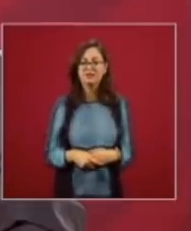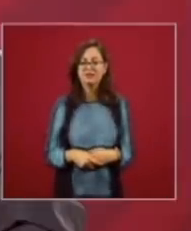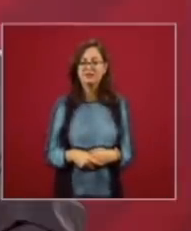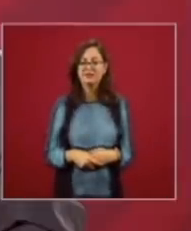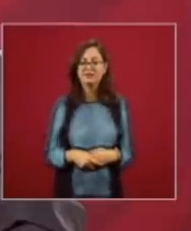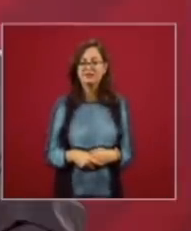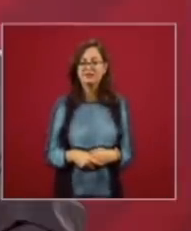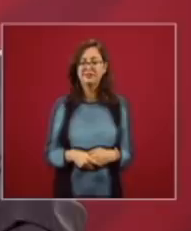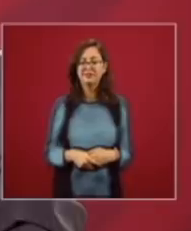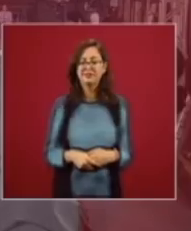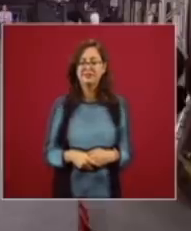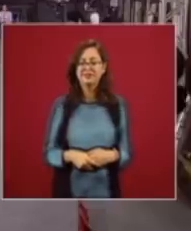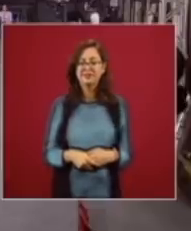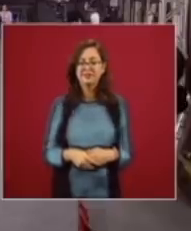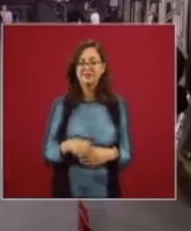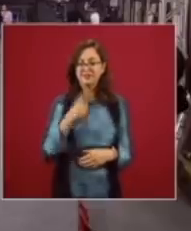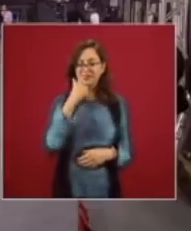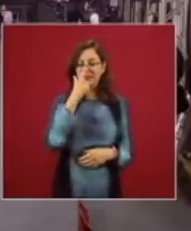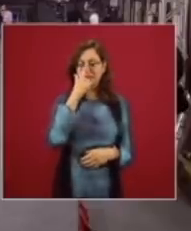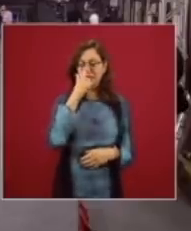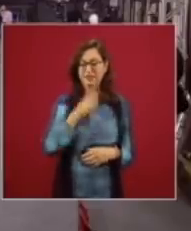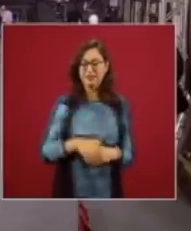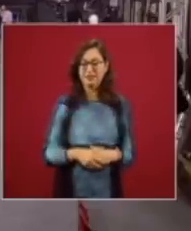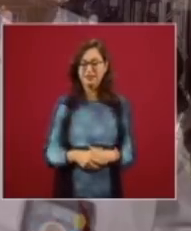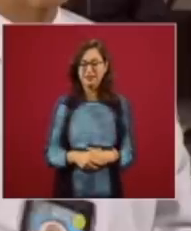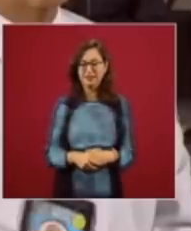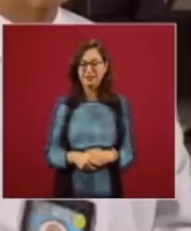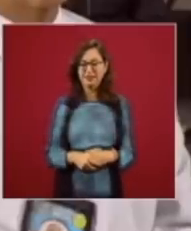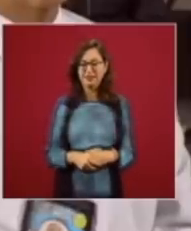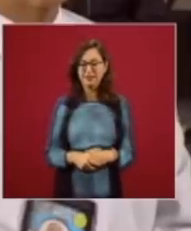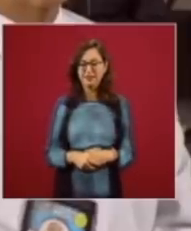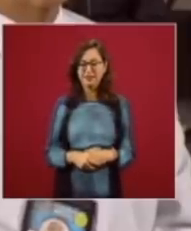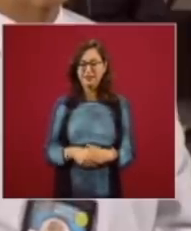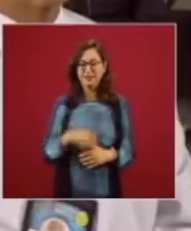O sea, los médicos creo que en este momento están fuera de líneas y